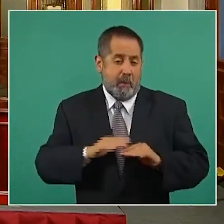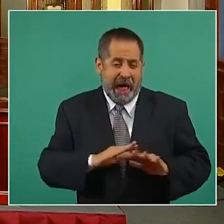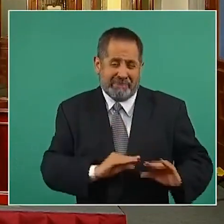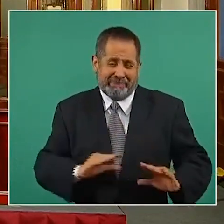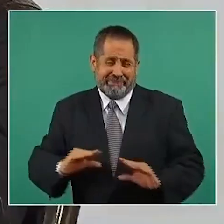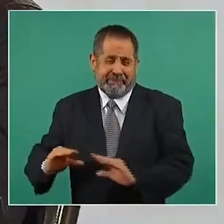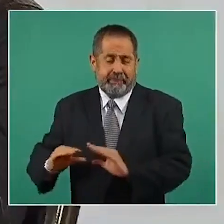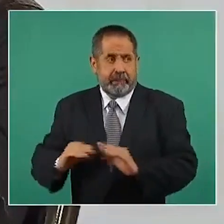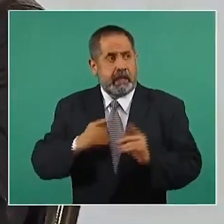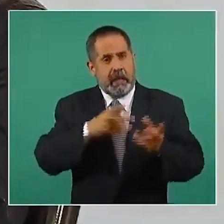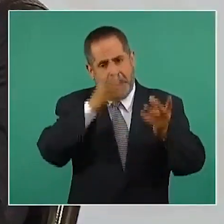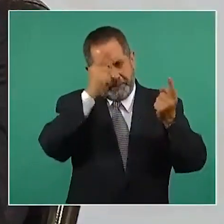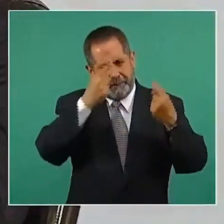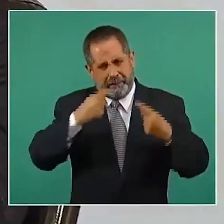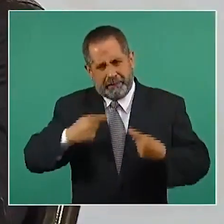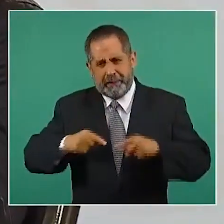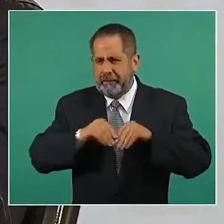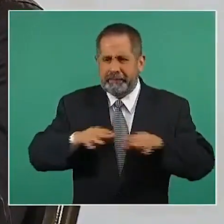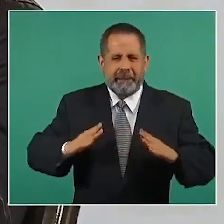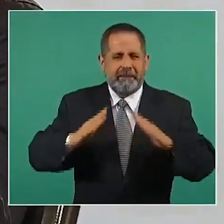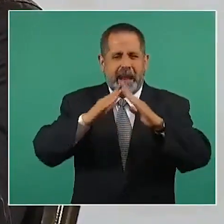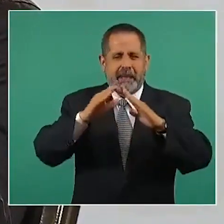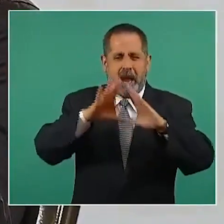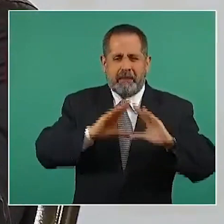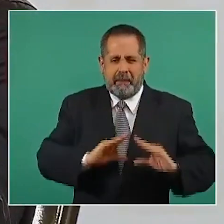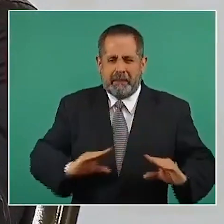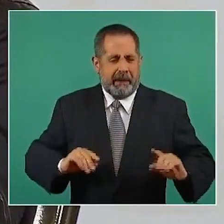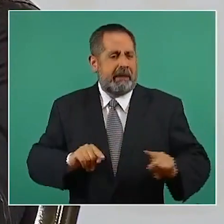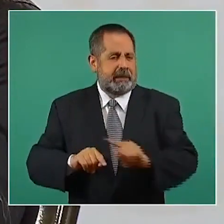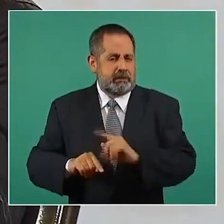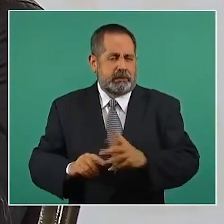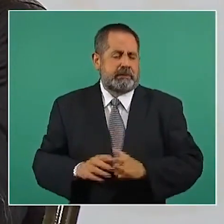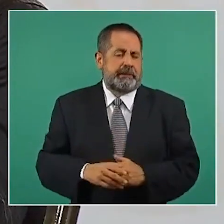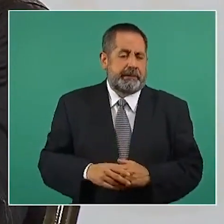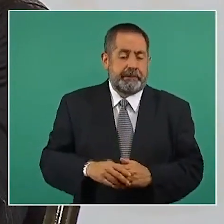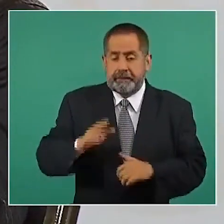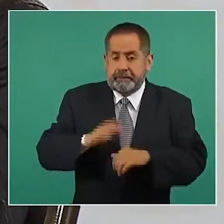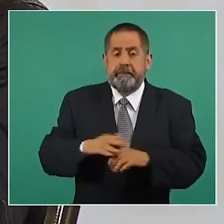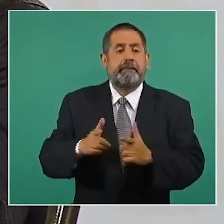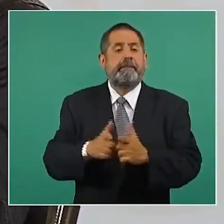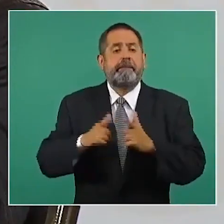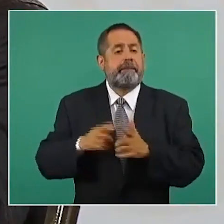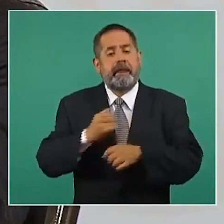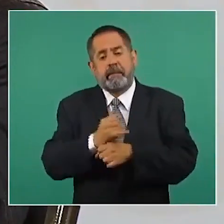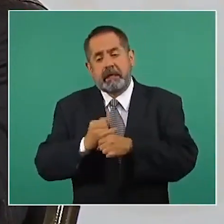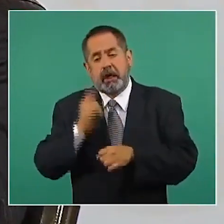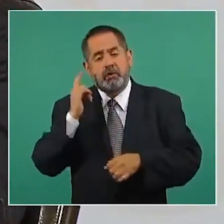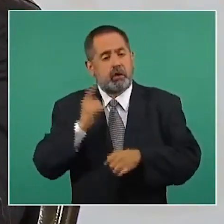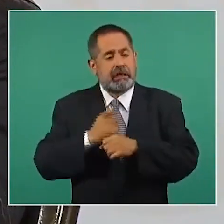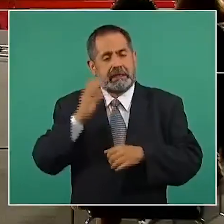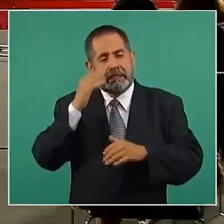su vez capacitaban en sus centros hospitalarios o en sus institutos. El grupo de investigación